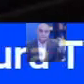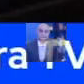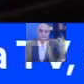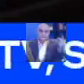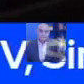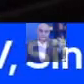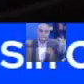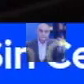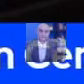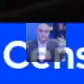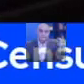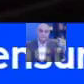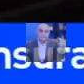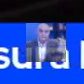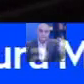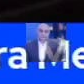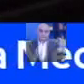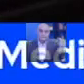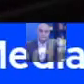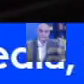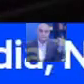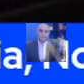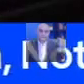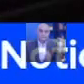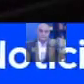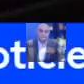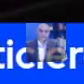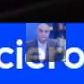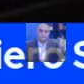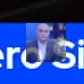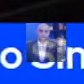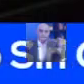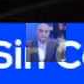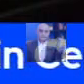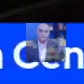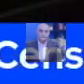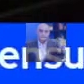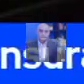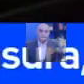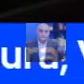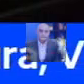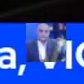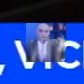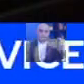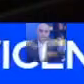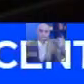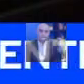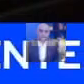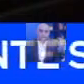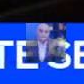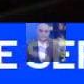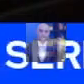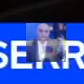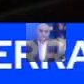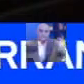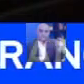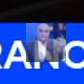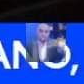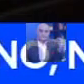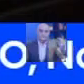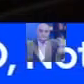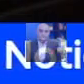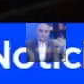donde estamos todos los días asomándonos a este fenómeno que es un fenómeno continuo